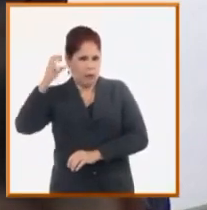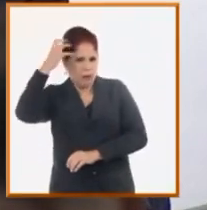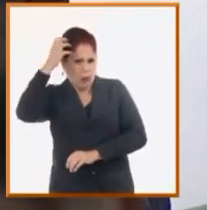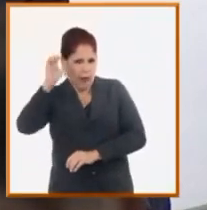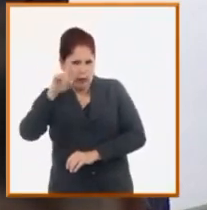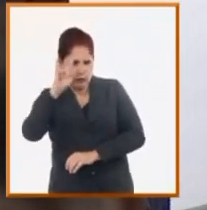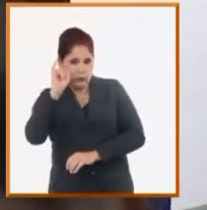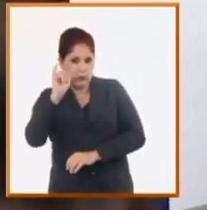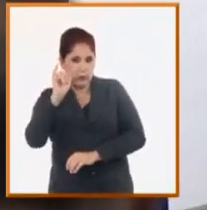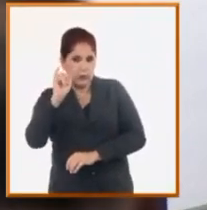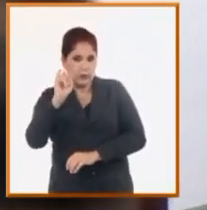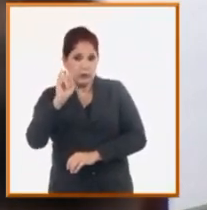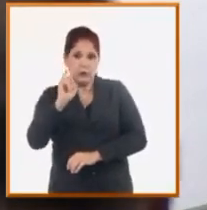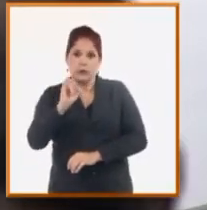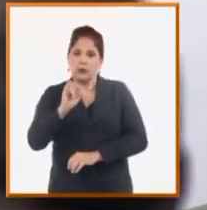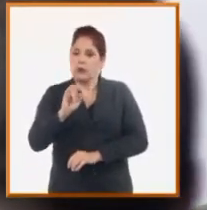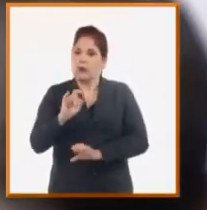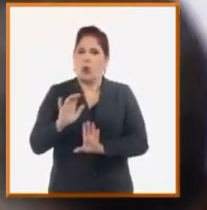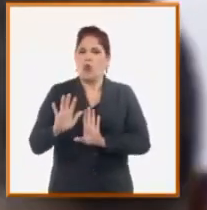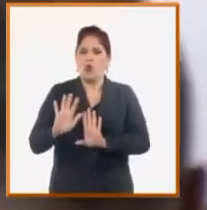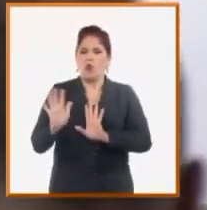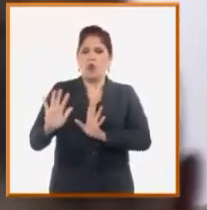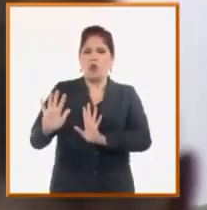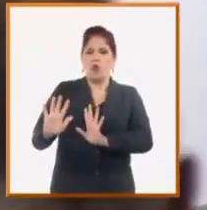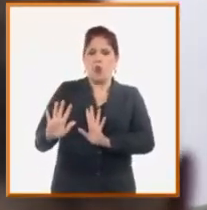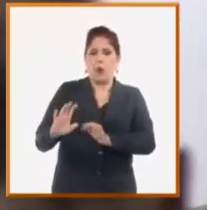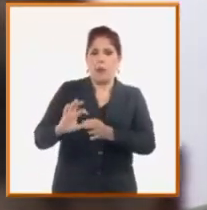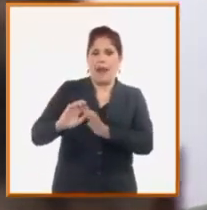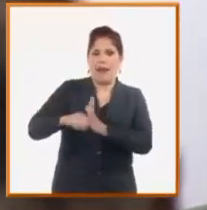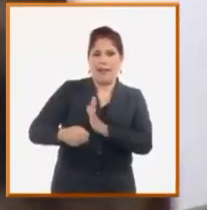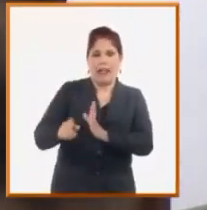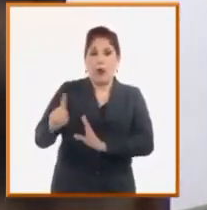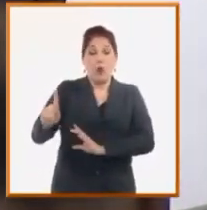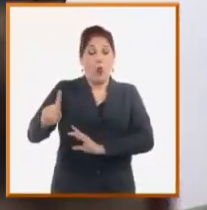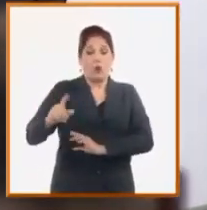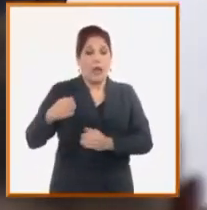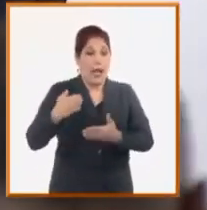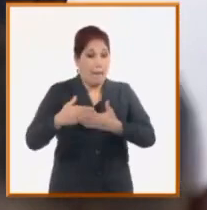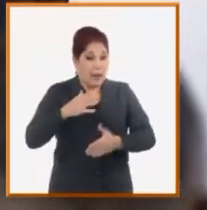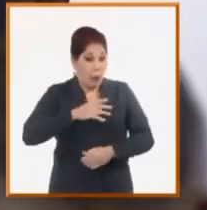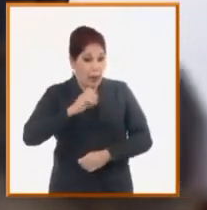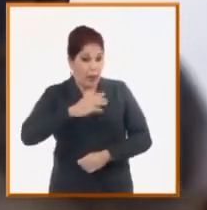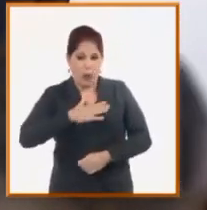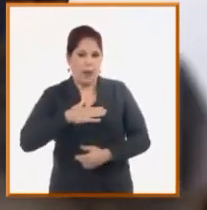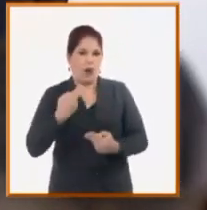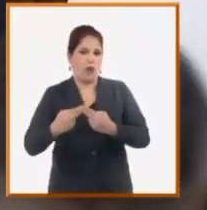no aprobamos las MIPYME para rechazarlas, ni mucho menos para satanizarlas.